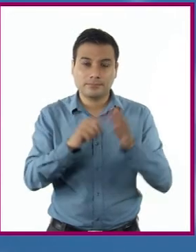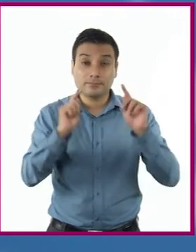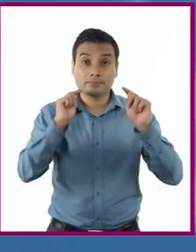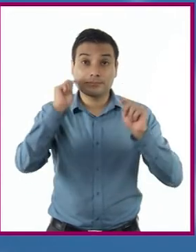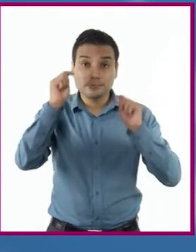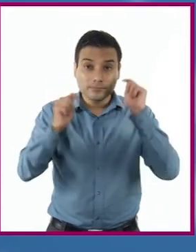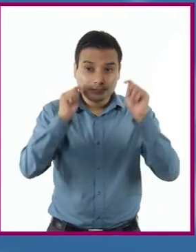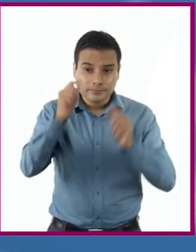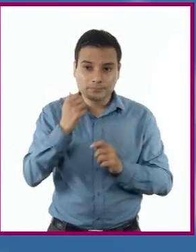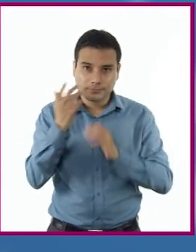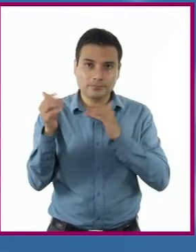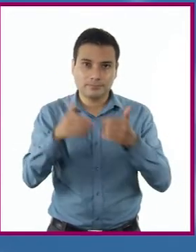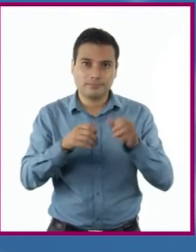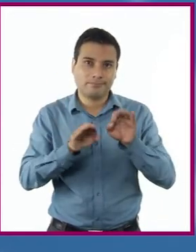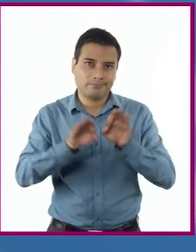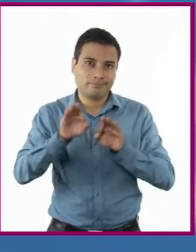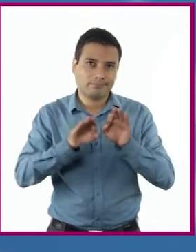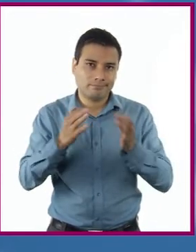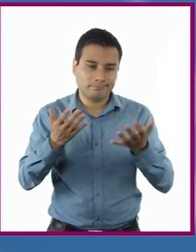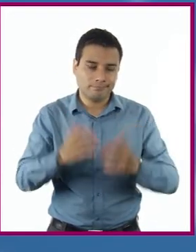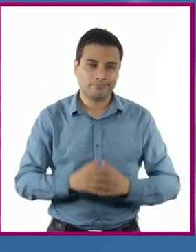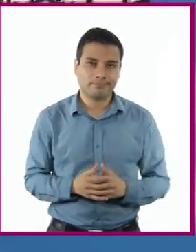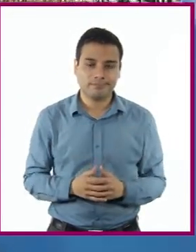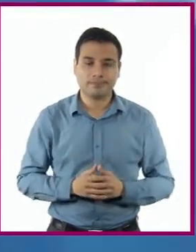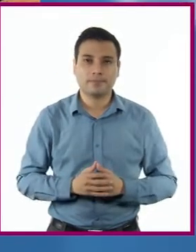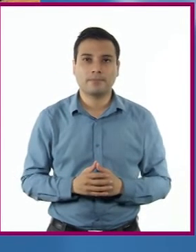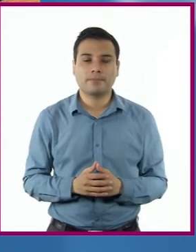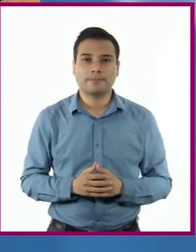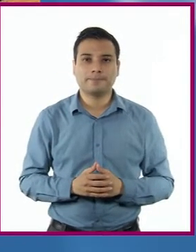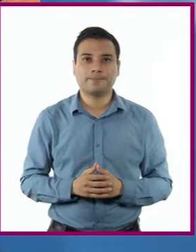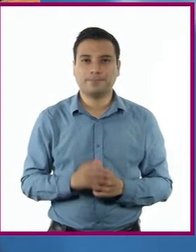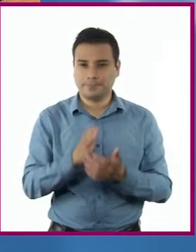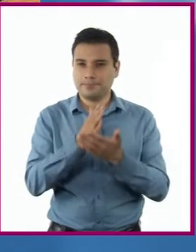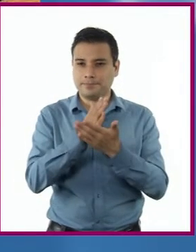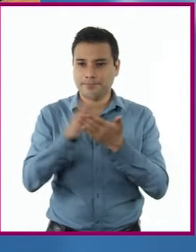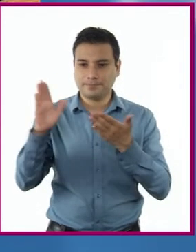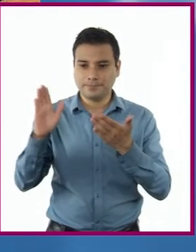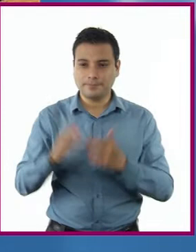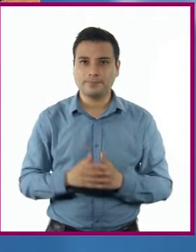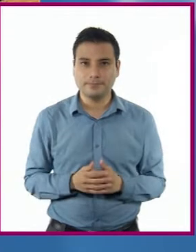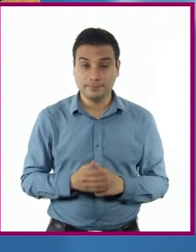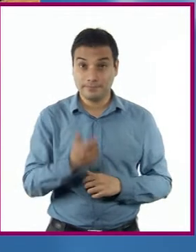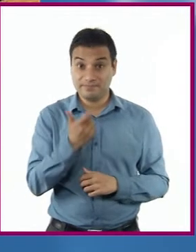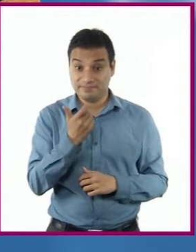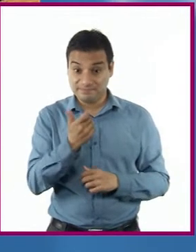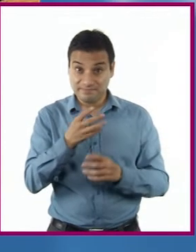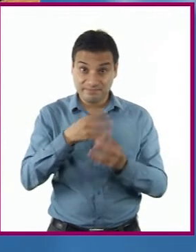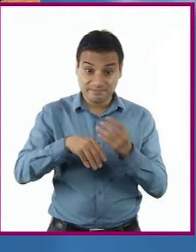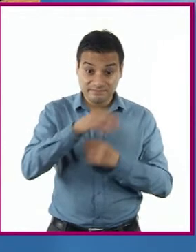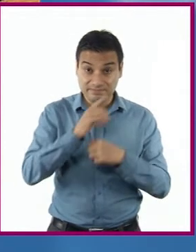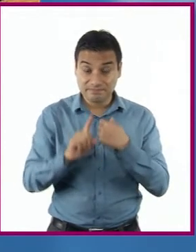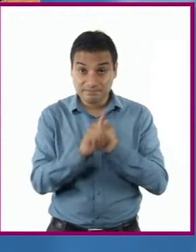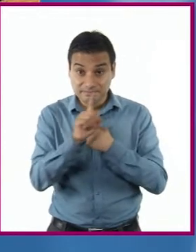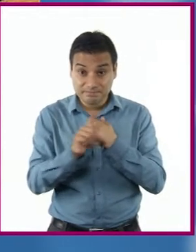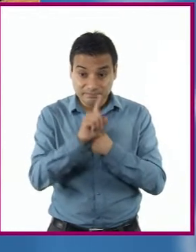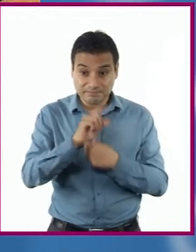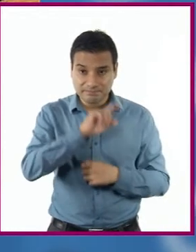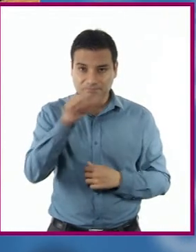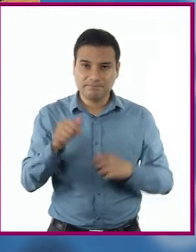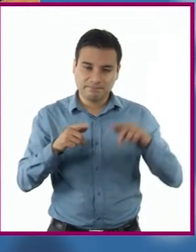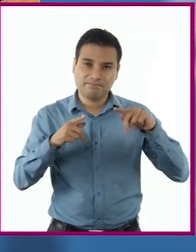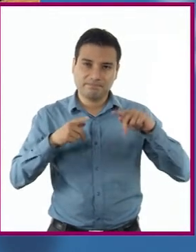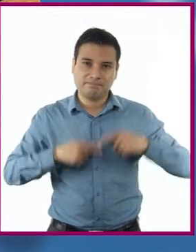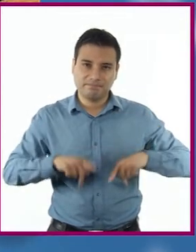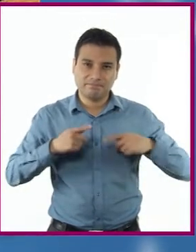de trabajo y de mejores oportunidades de vida. Por otra parte, las crisis económicas propiciaron la migración